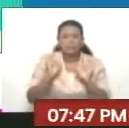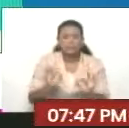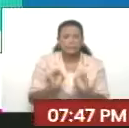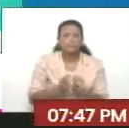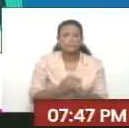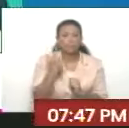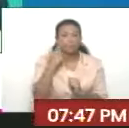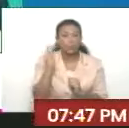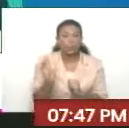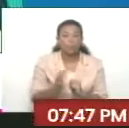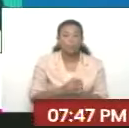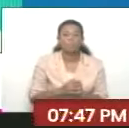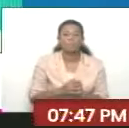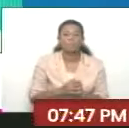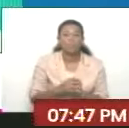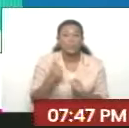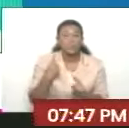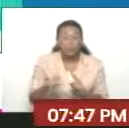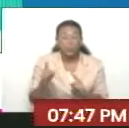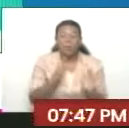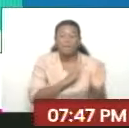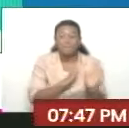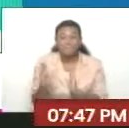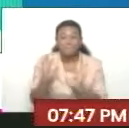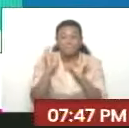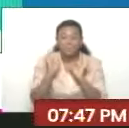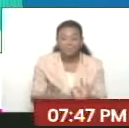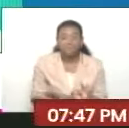estrategia, siempre dentro del plan,